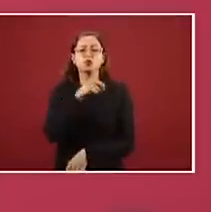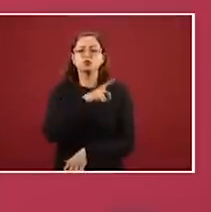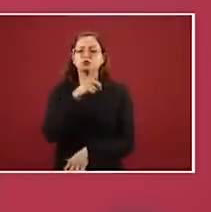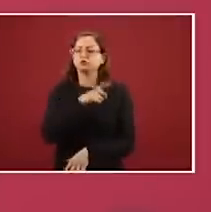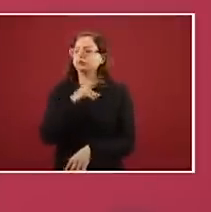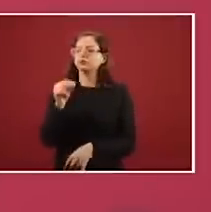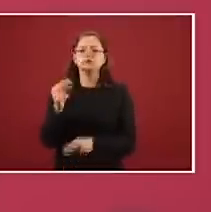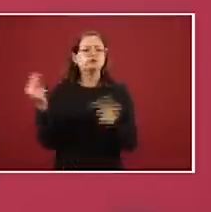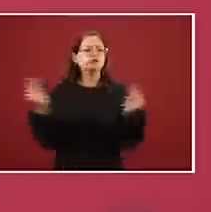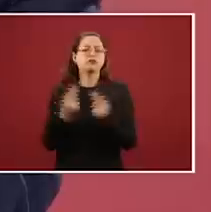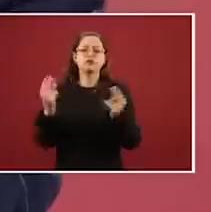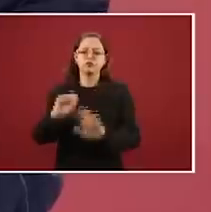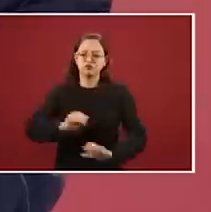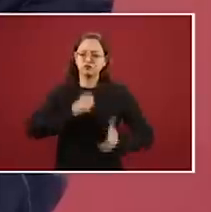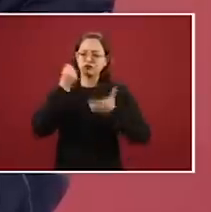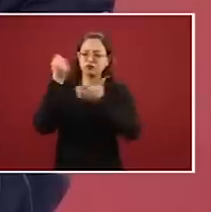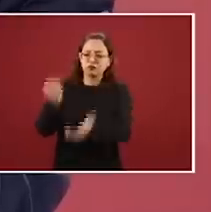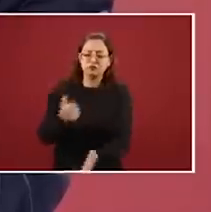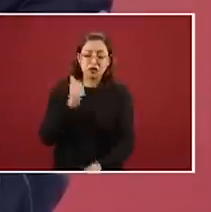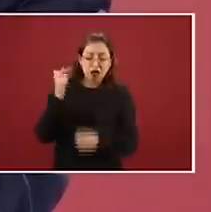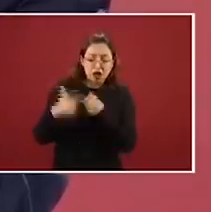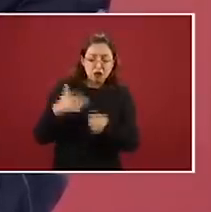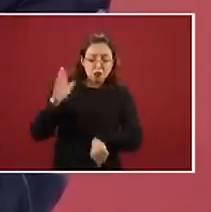no requiere subsidio.